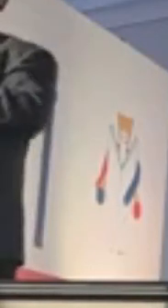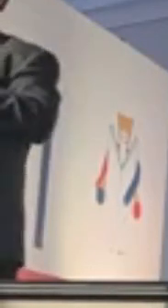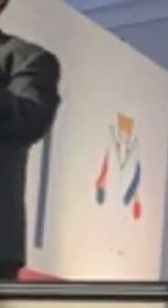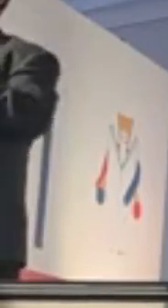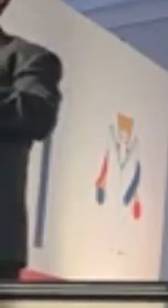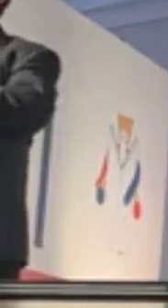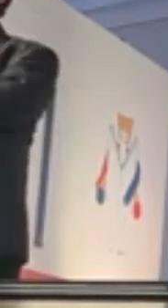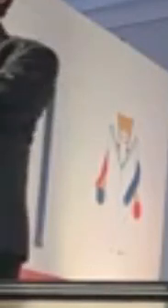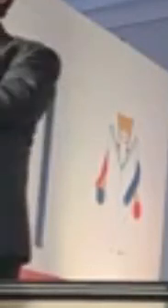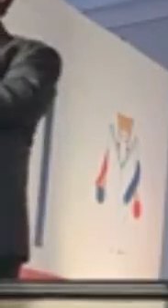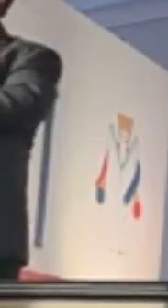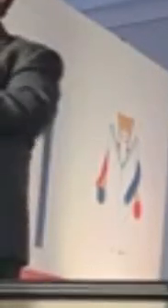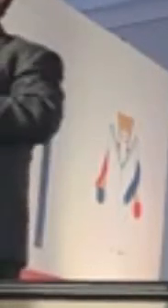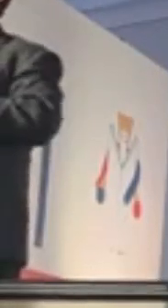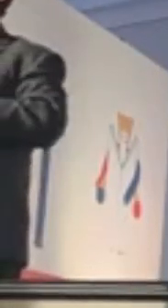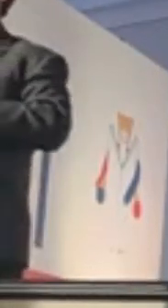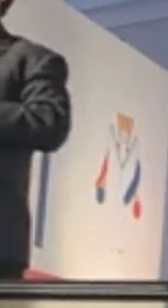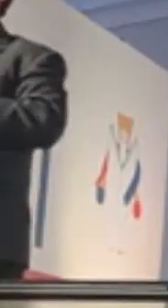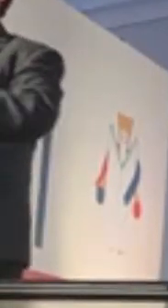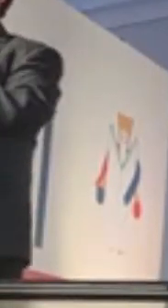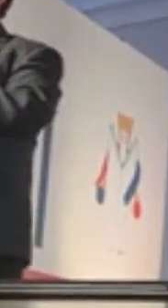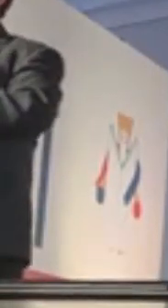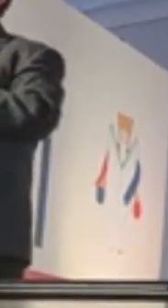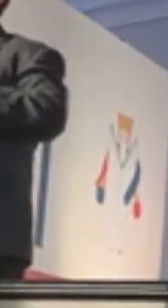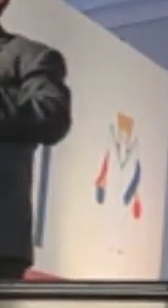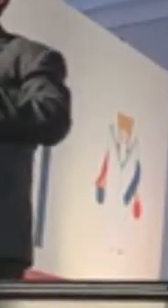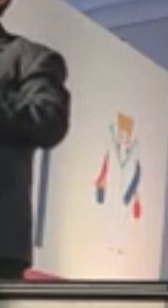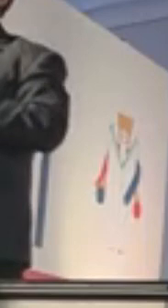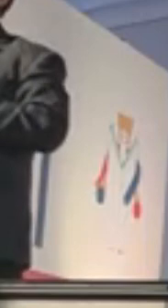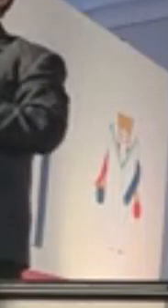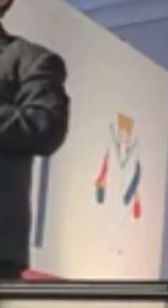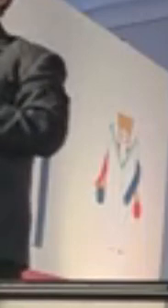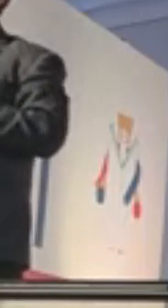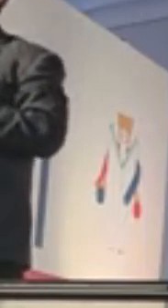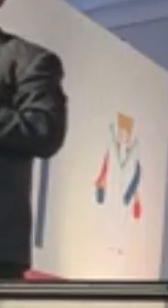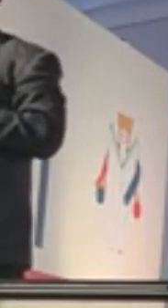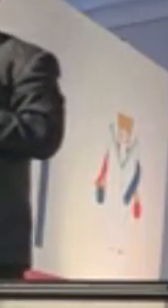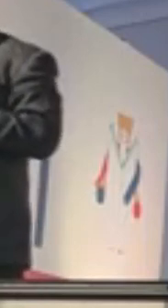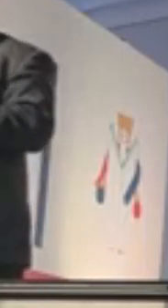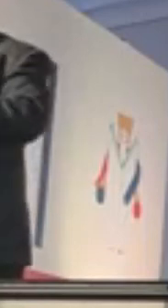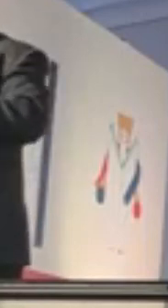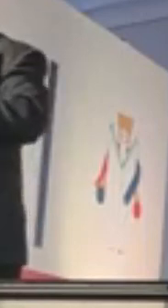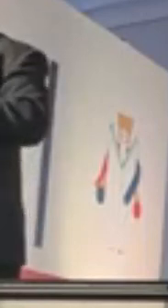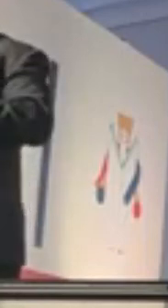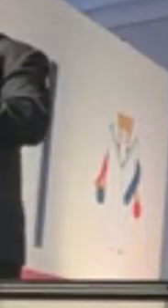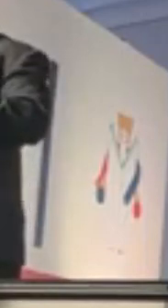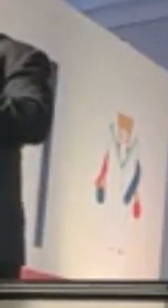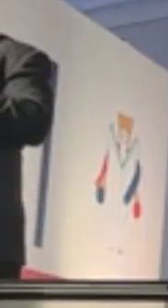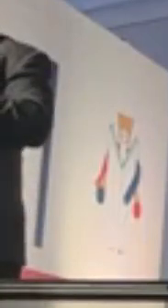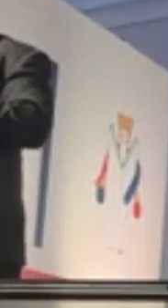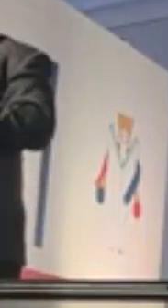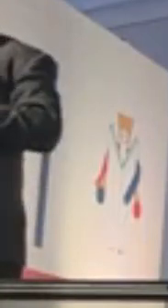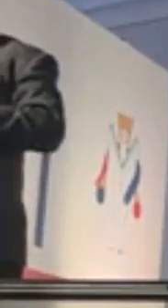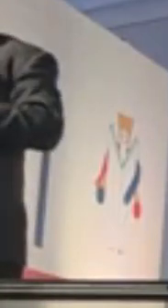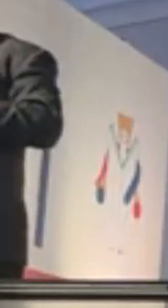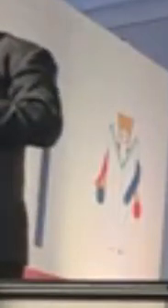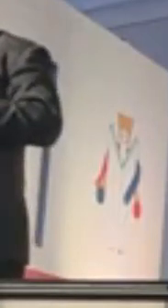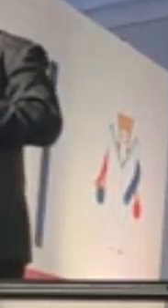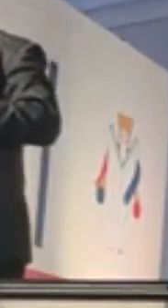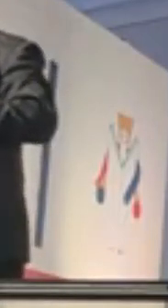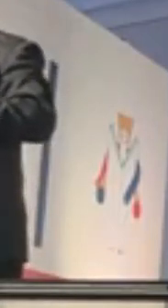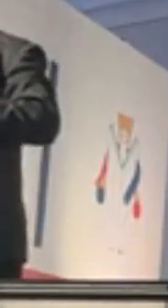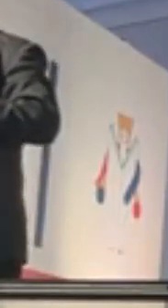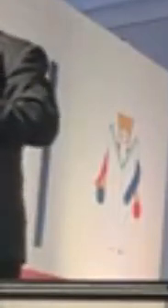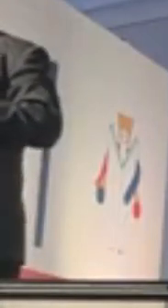compañero presidente López Obrador, o en primerísimo lugar el compañero presidente López Obrador. La respuesta es sí, dice el compañero, ¿y cuándo